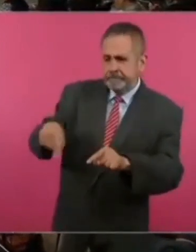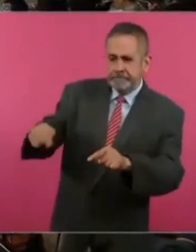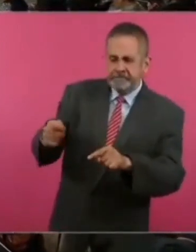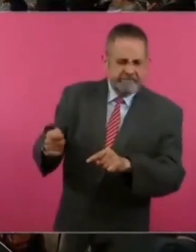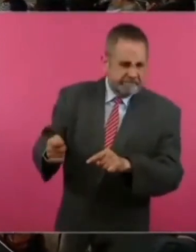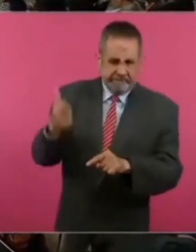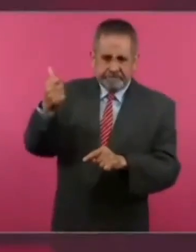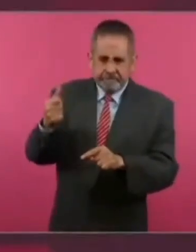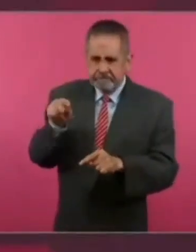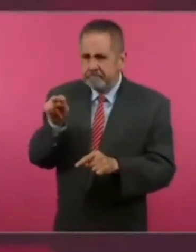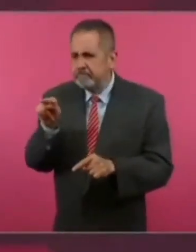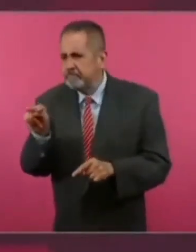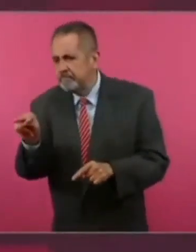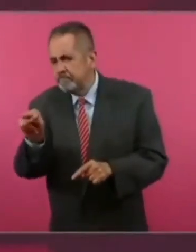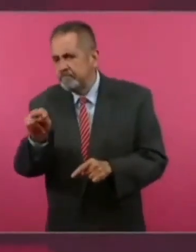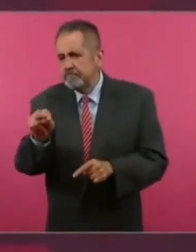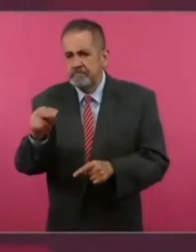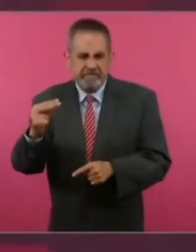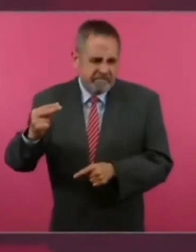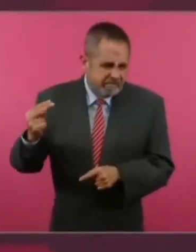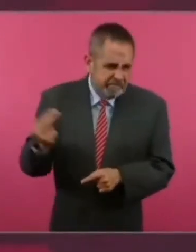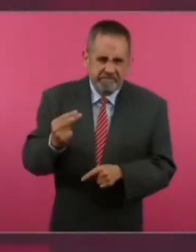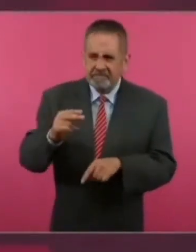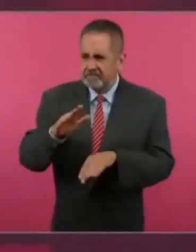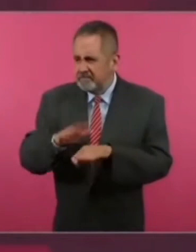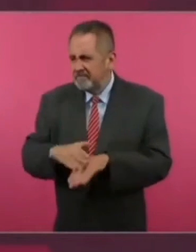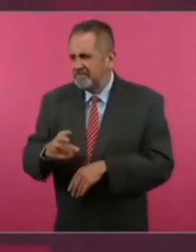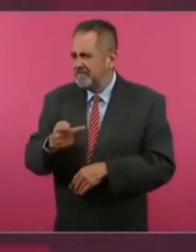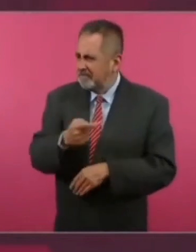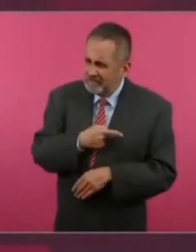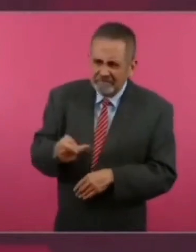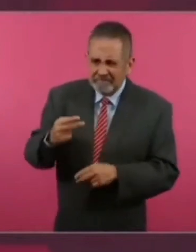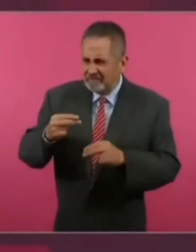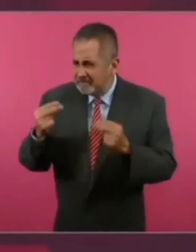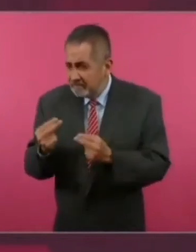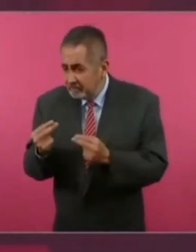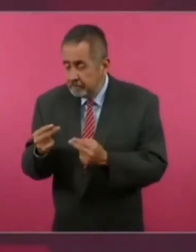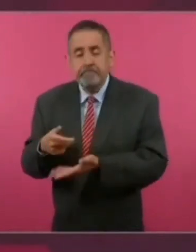primero a los más necesitados.